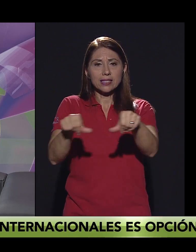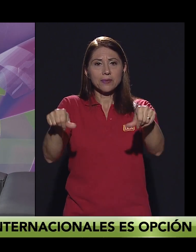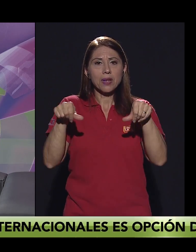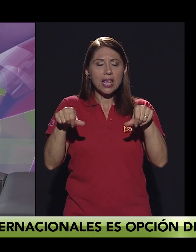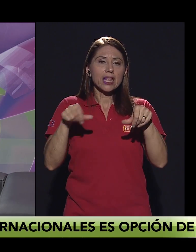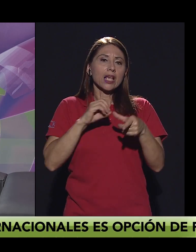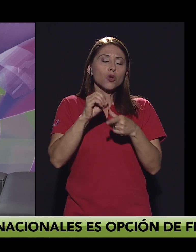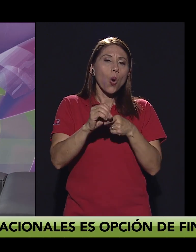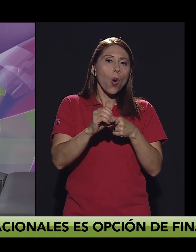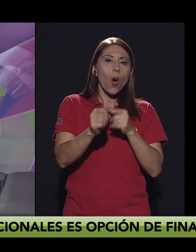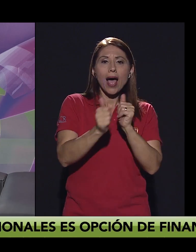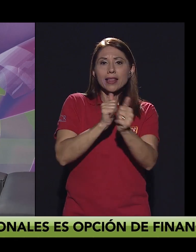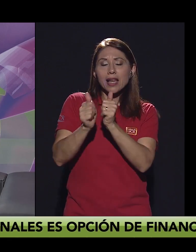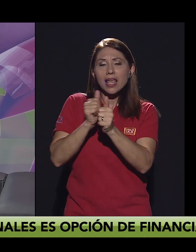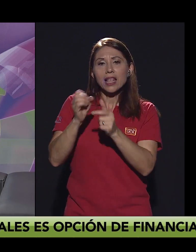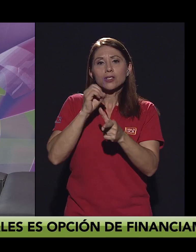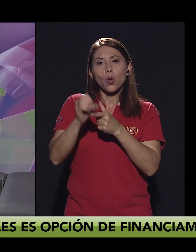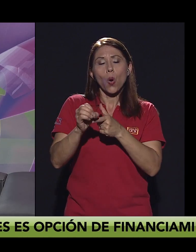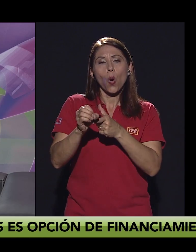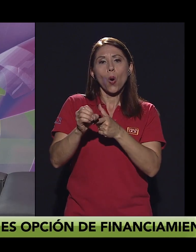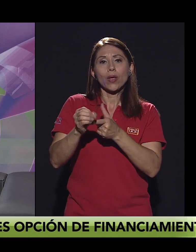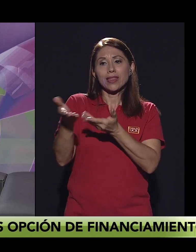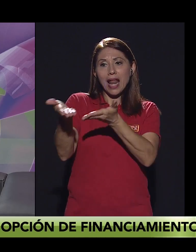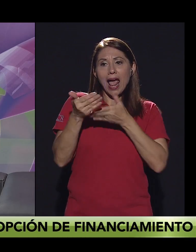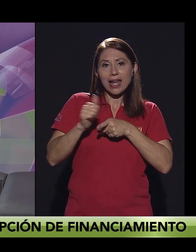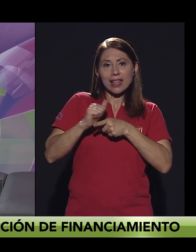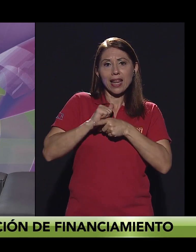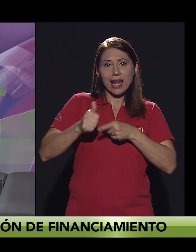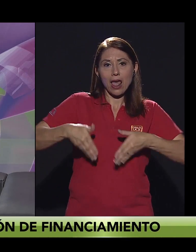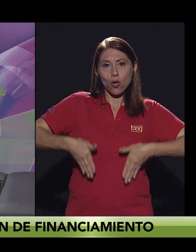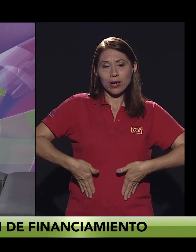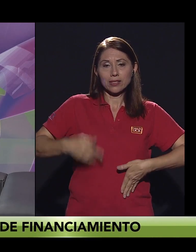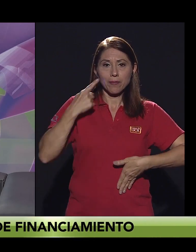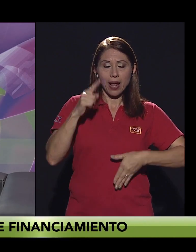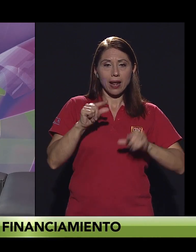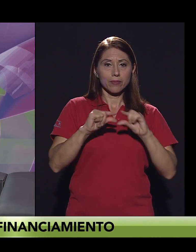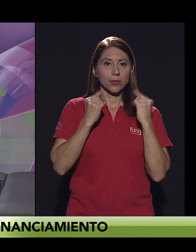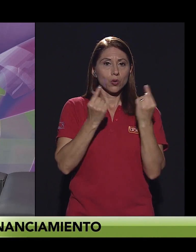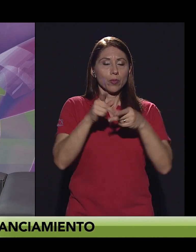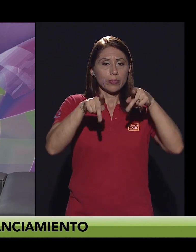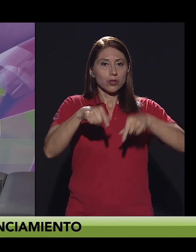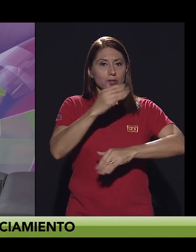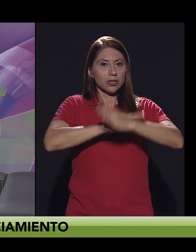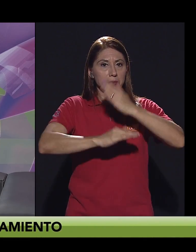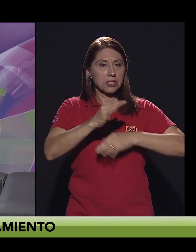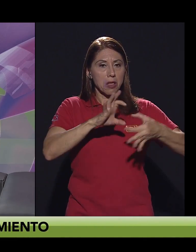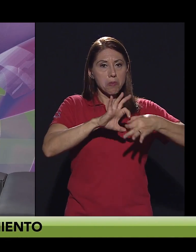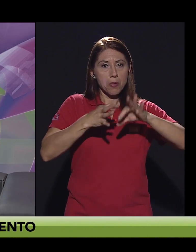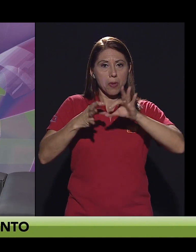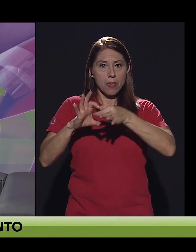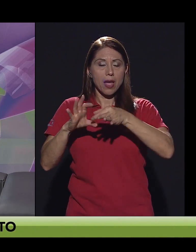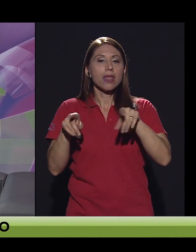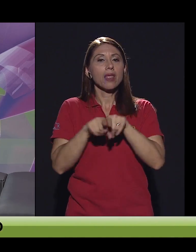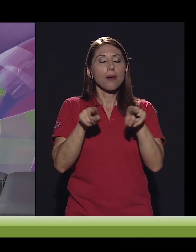diferentes disciplinas o atletas o traer entrenadores, etcétera, para el movimiento paralímpico. Así que definitivamente es una